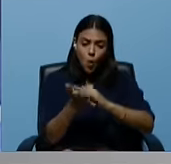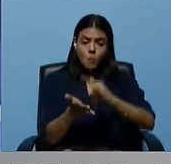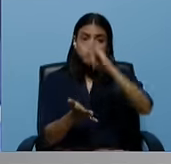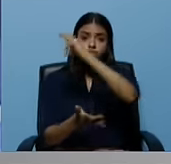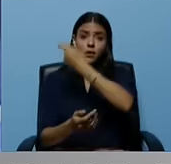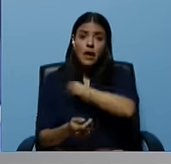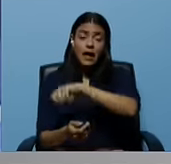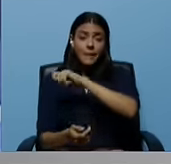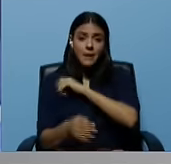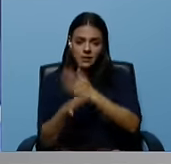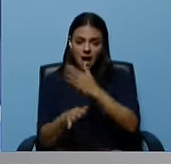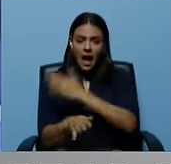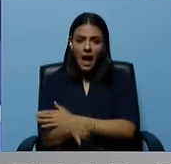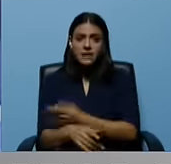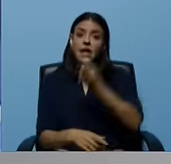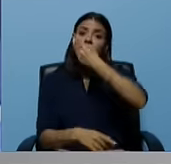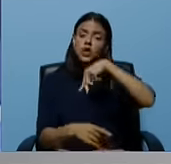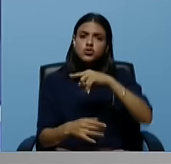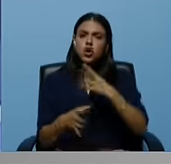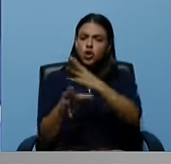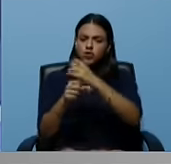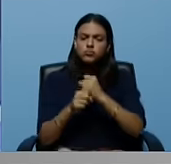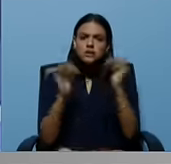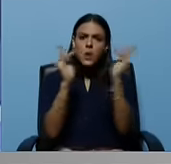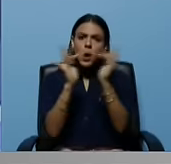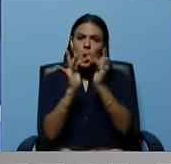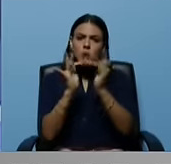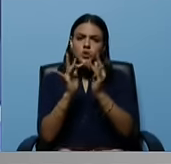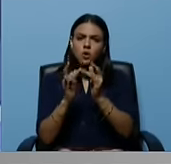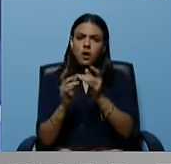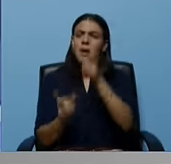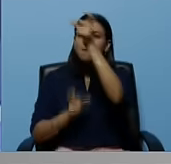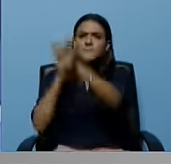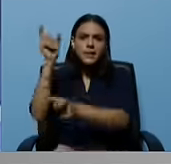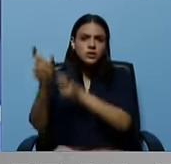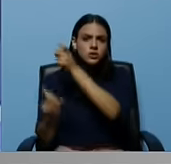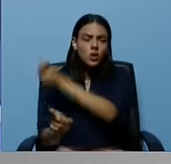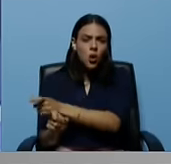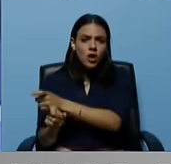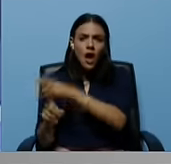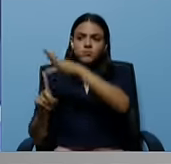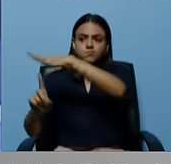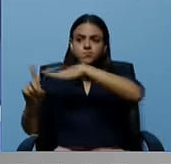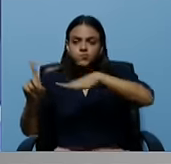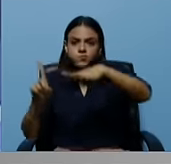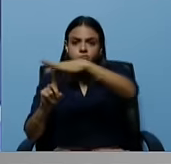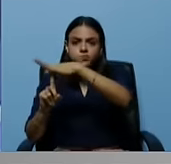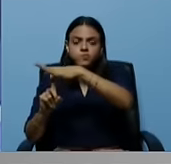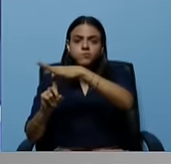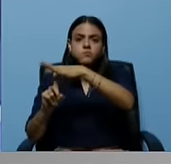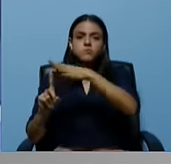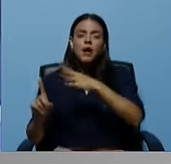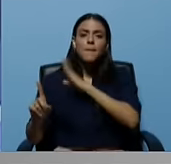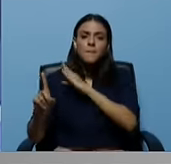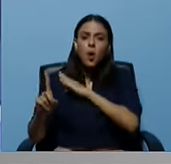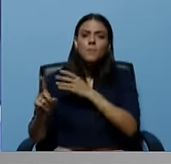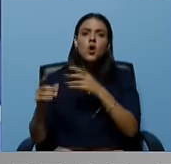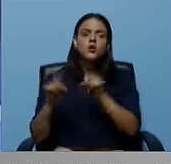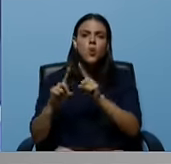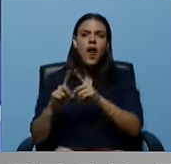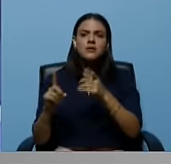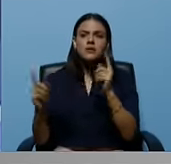país, fuimos contactados por interlocutores cercanos al señor González